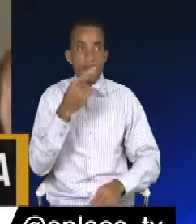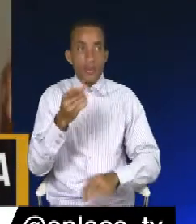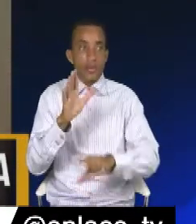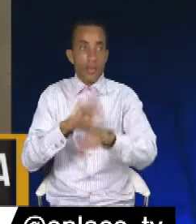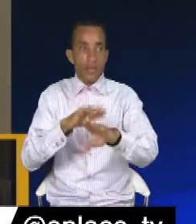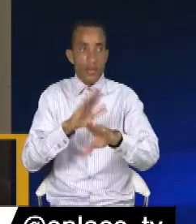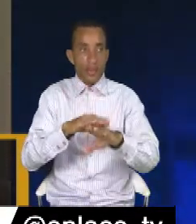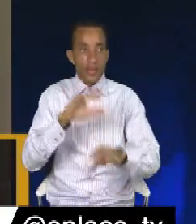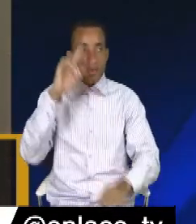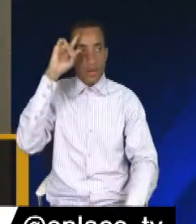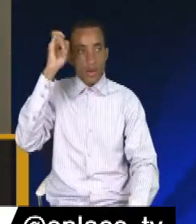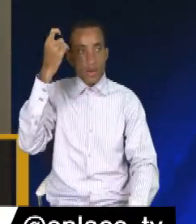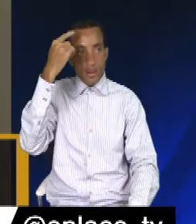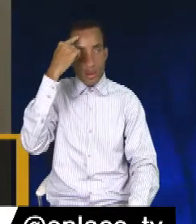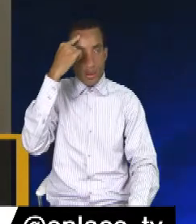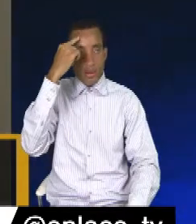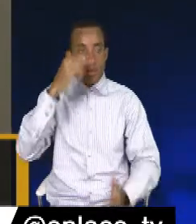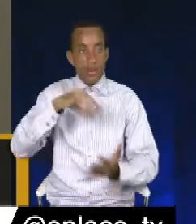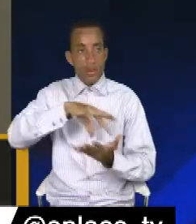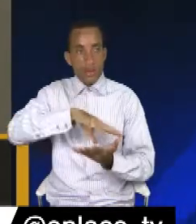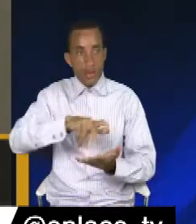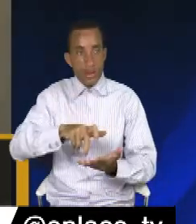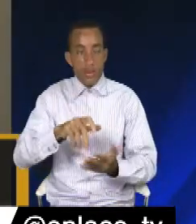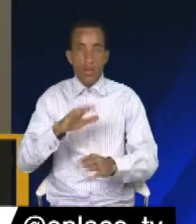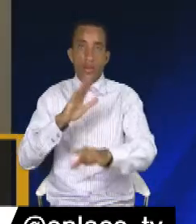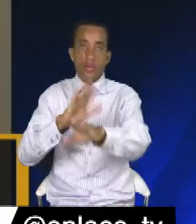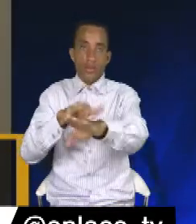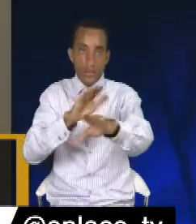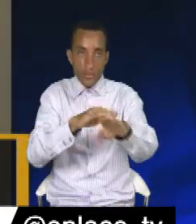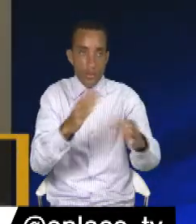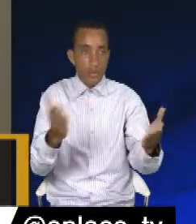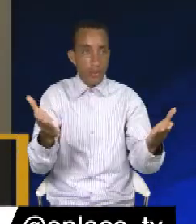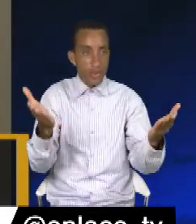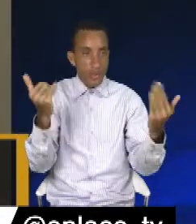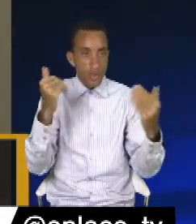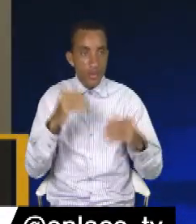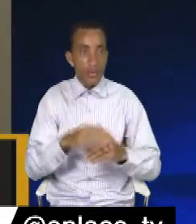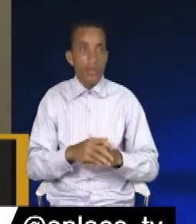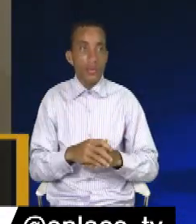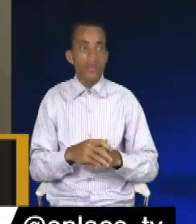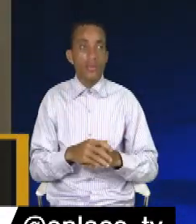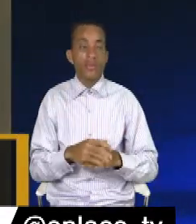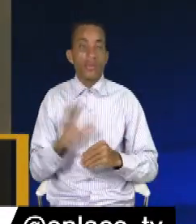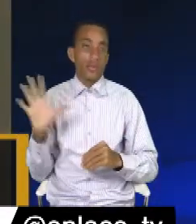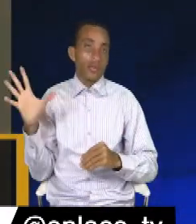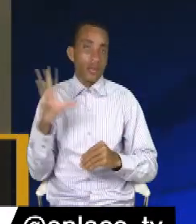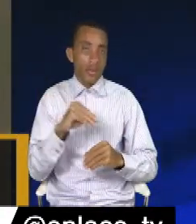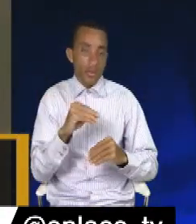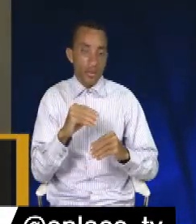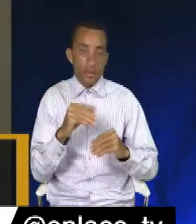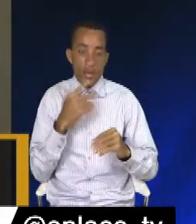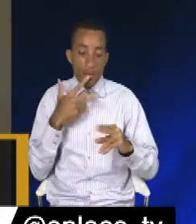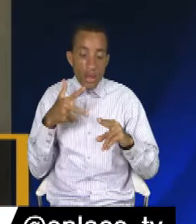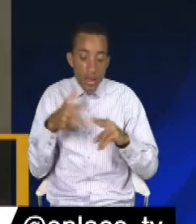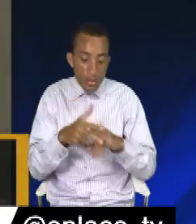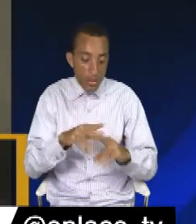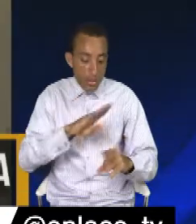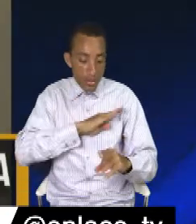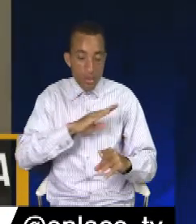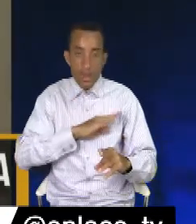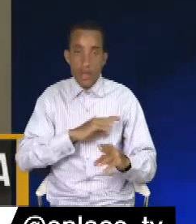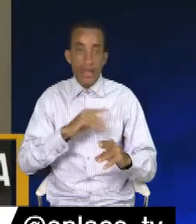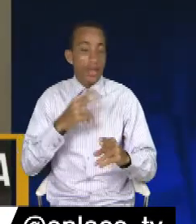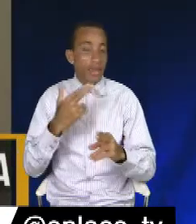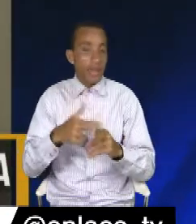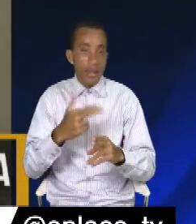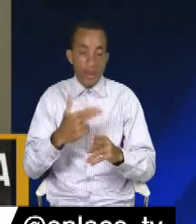Santander que convoque a elecciones sobre el tema de la revocatoria en el menor tiempo